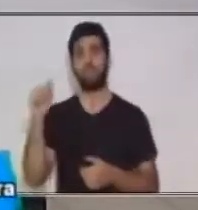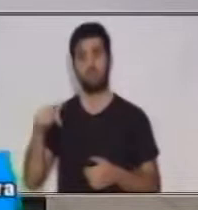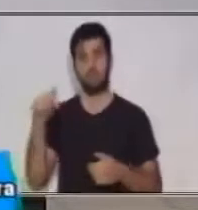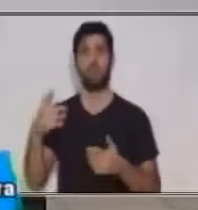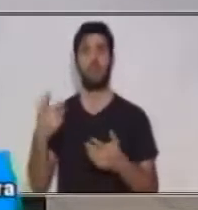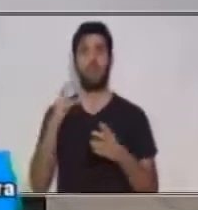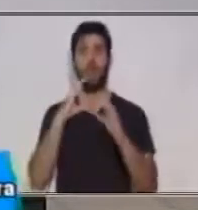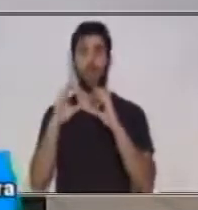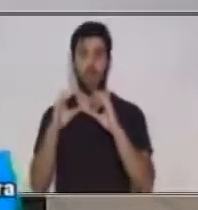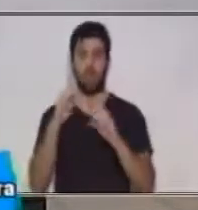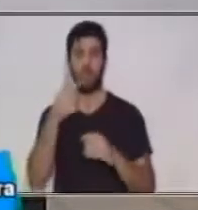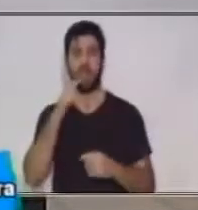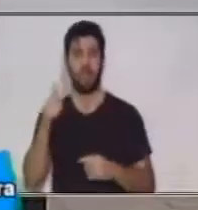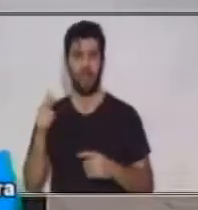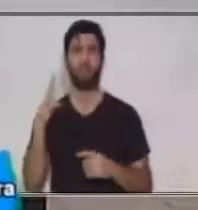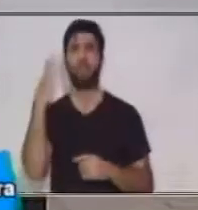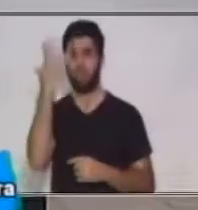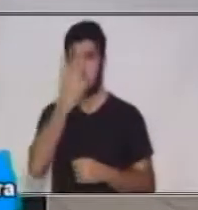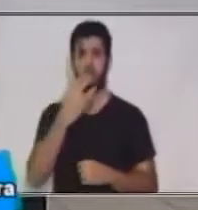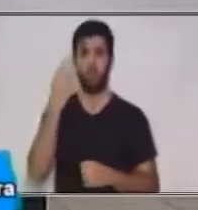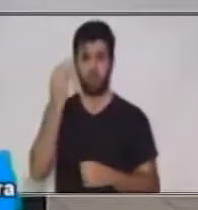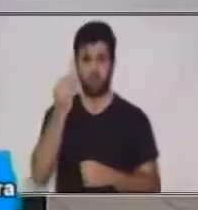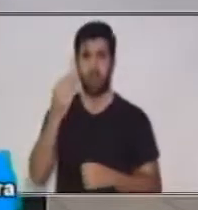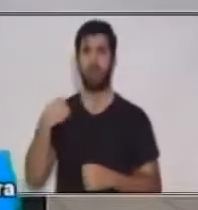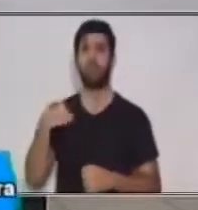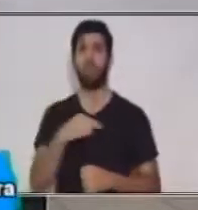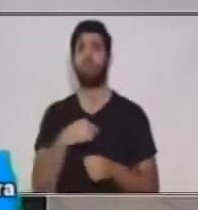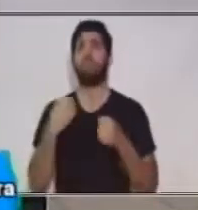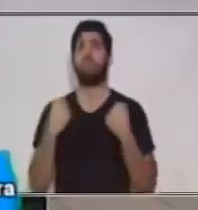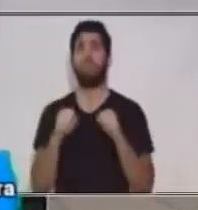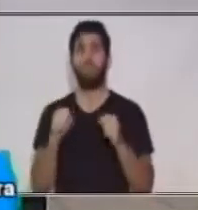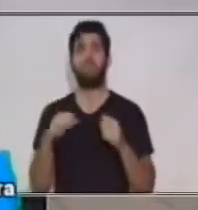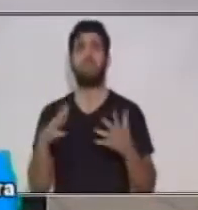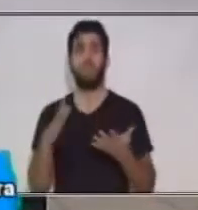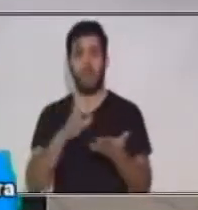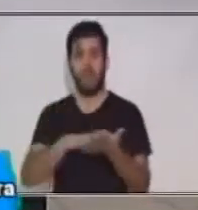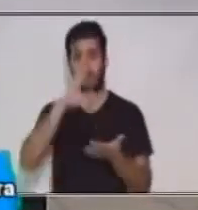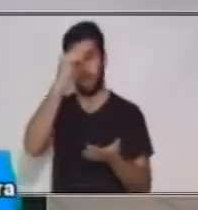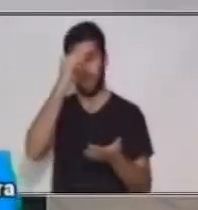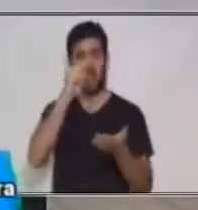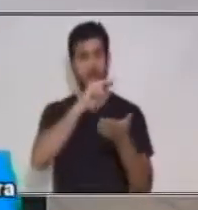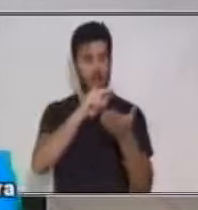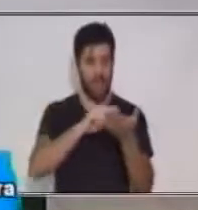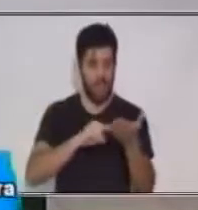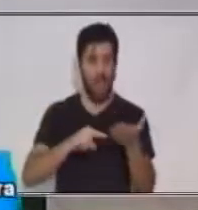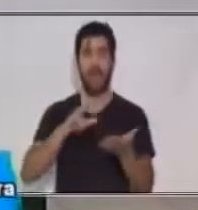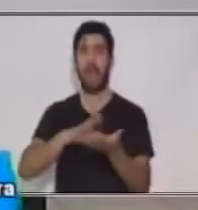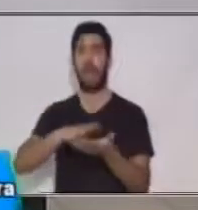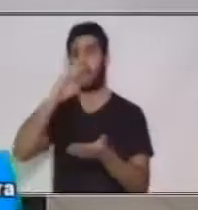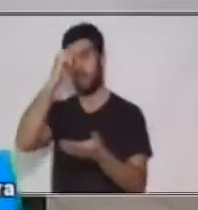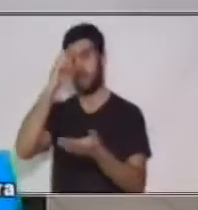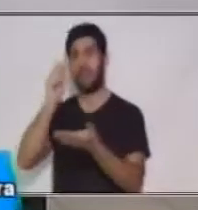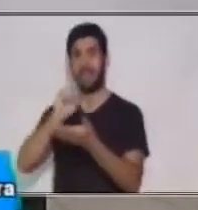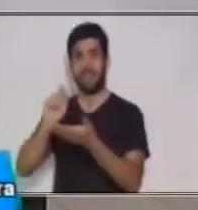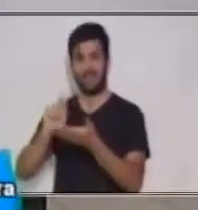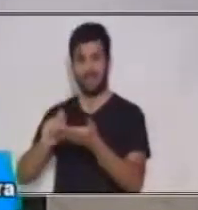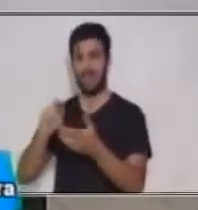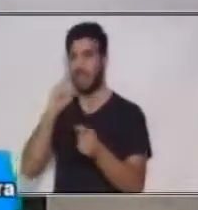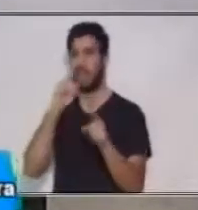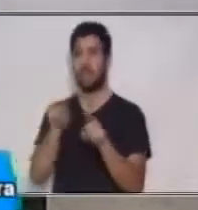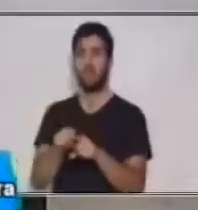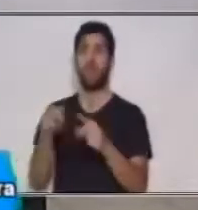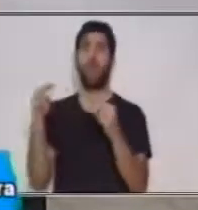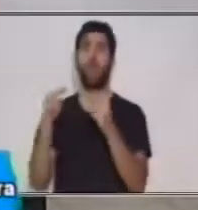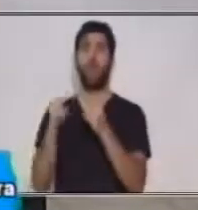lenguaje es muy linda. Tenemos que aprender a leer, a escribir y aprender a reconocer